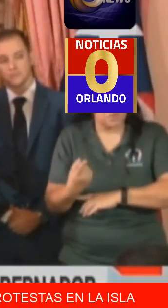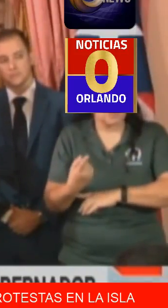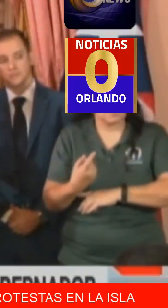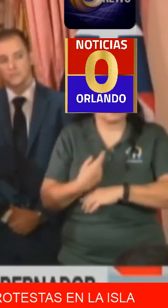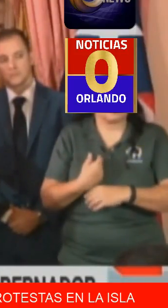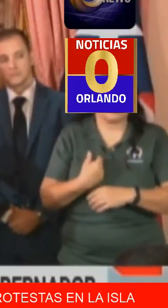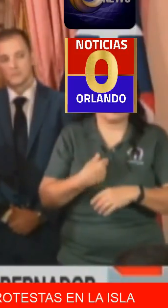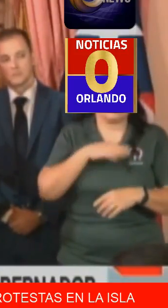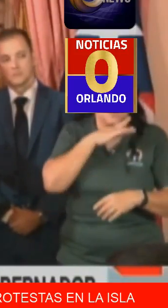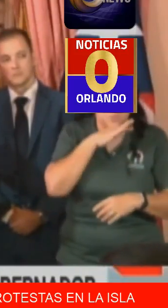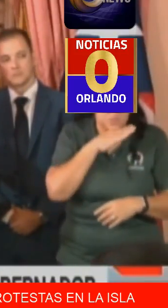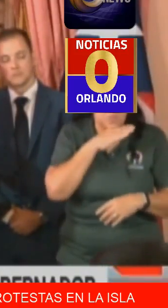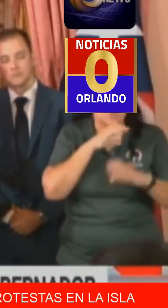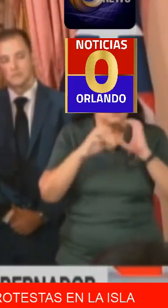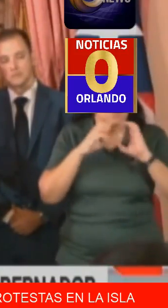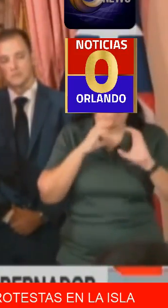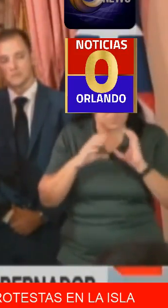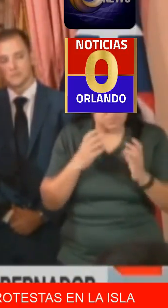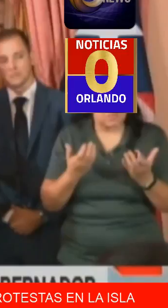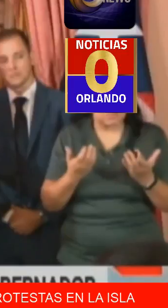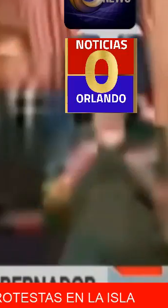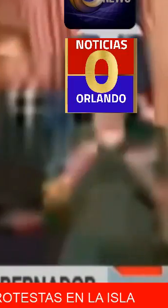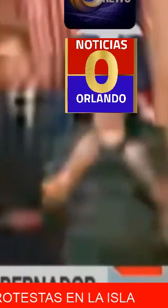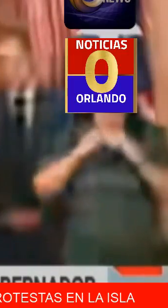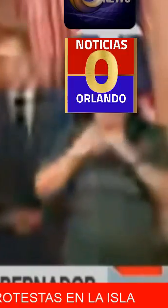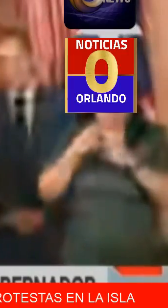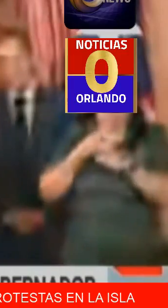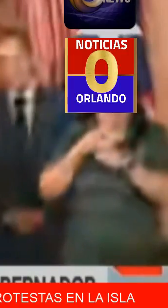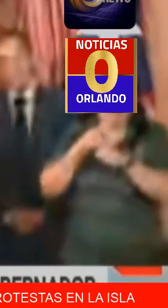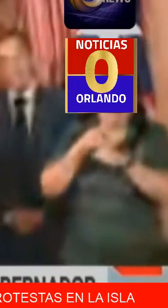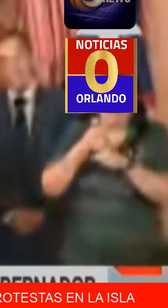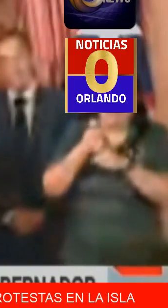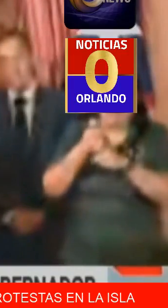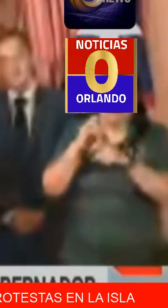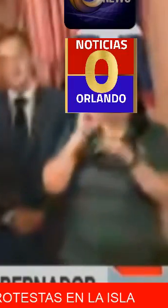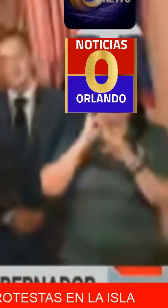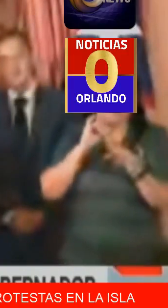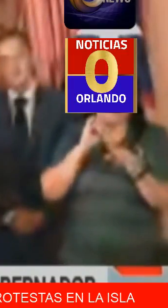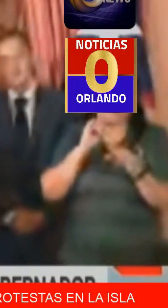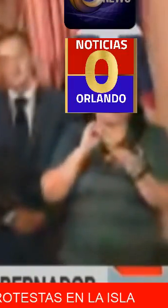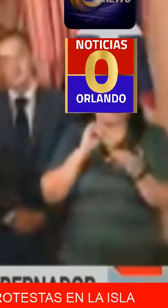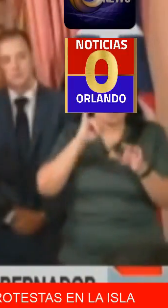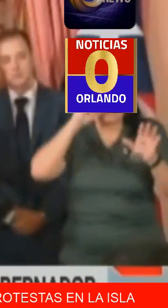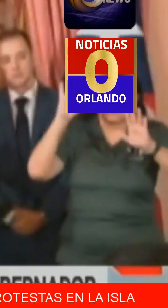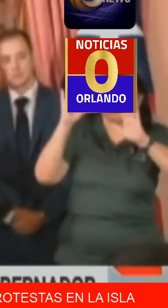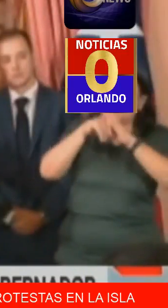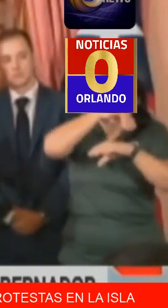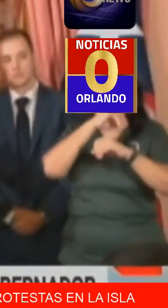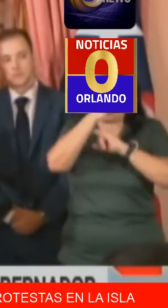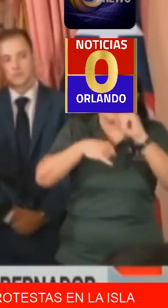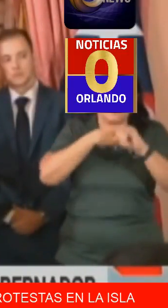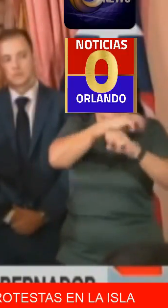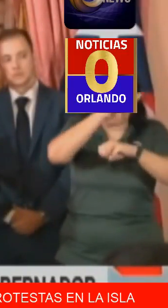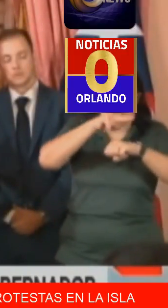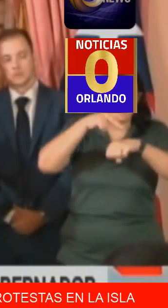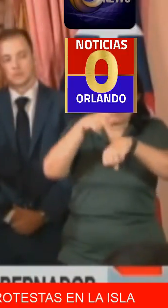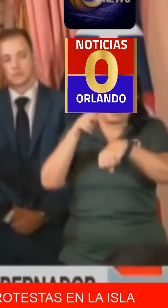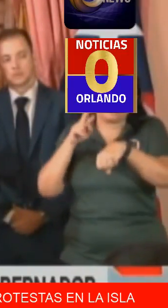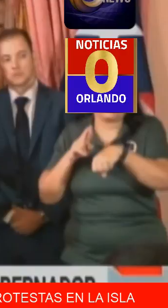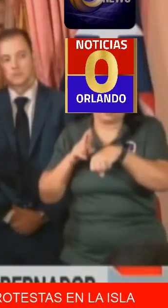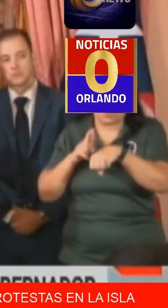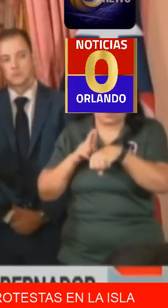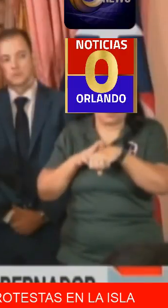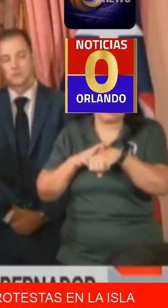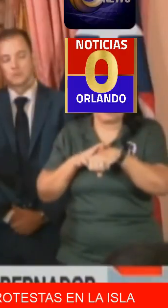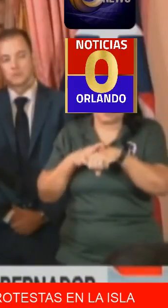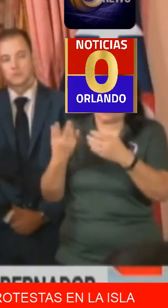el chat y ahora los incidentes de ayer. ¿Cómo cree que esto puede afectar a la imagen internacional de Puerto Rico? Incluso la